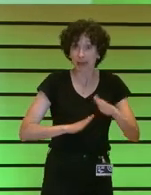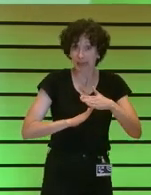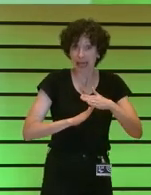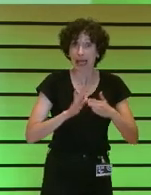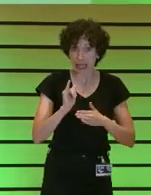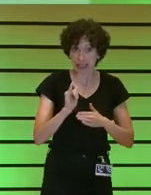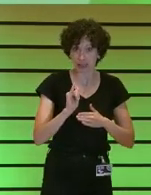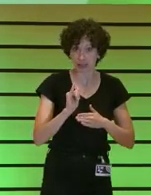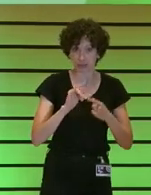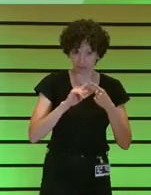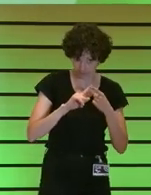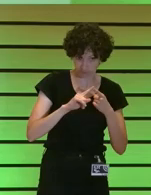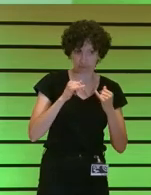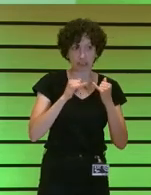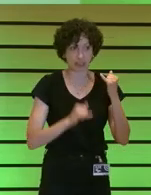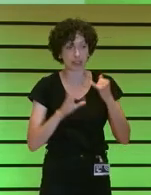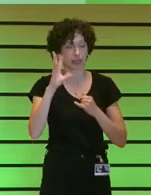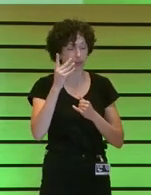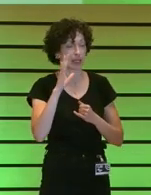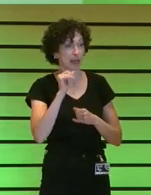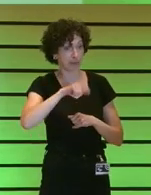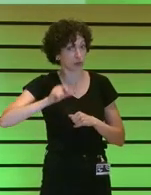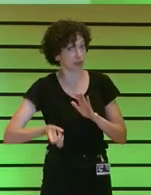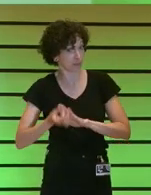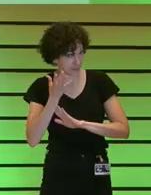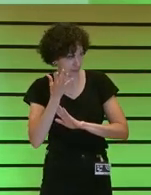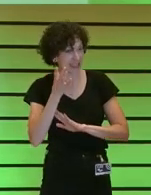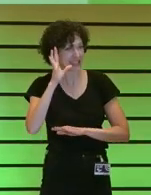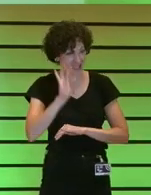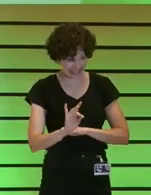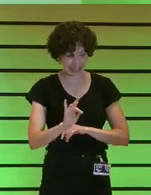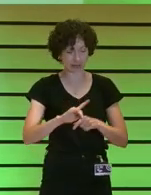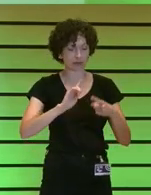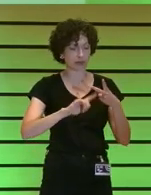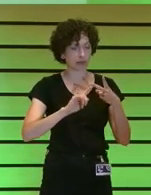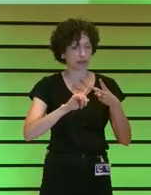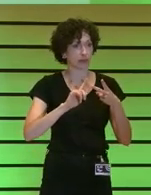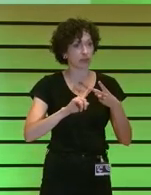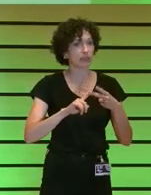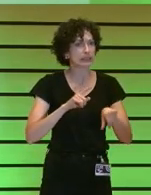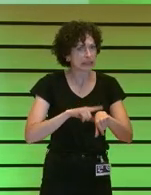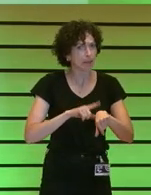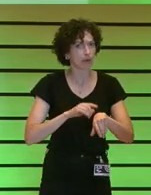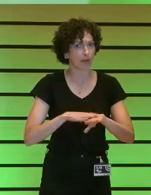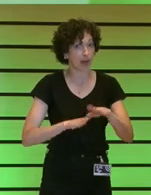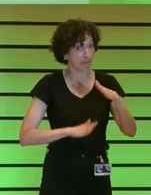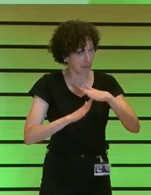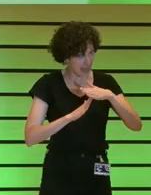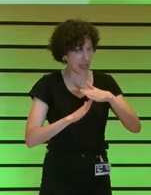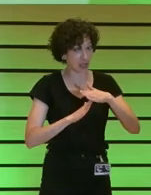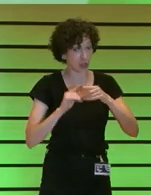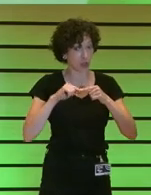1 existe una crisis climática provocada por el ser humano rotundamente dos estamos a tiempo de parar